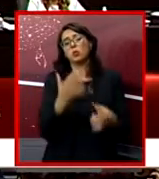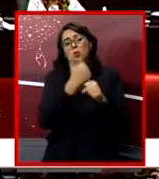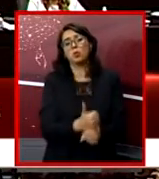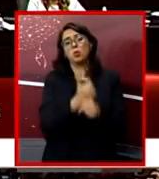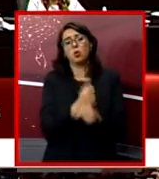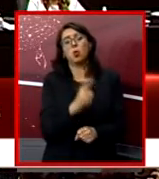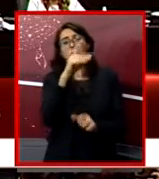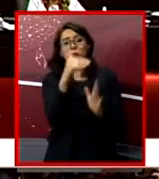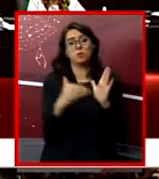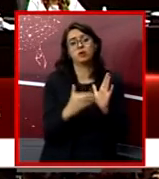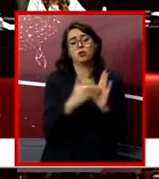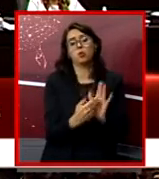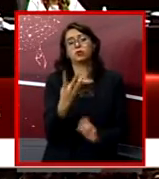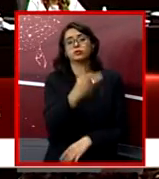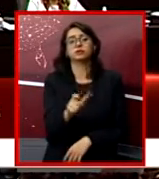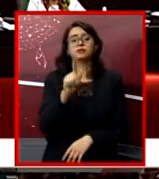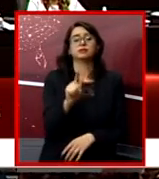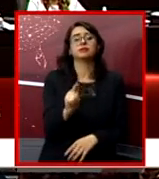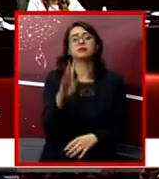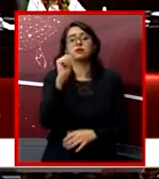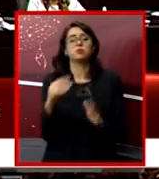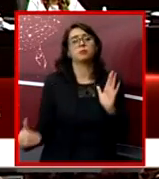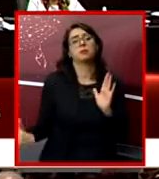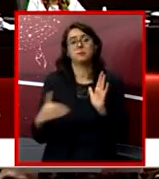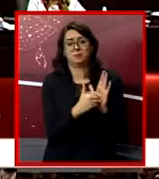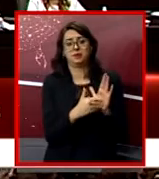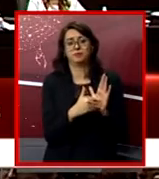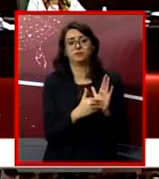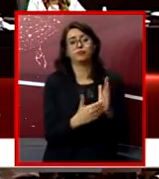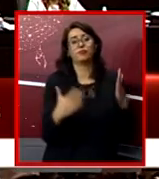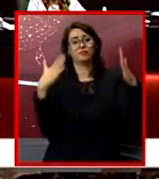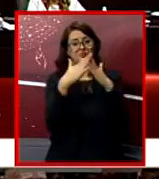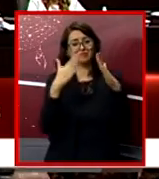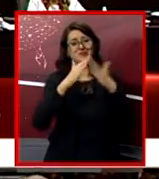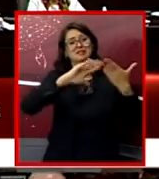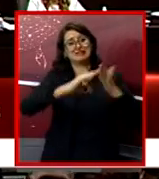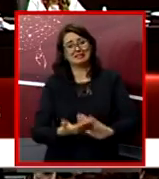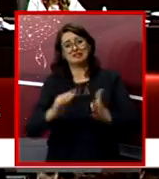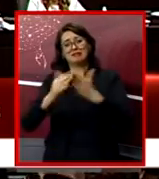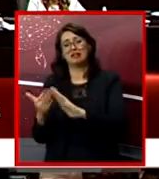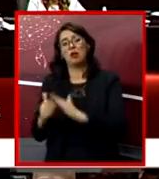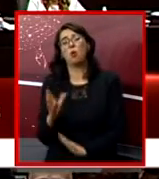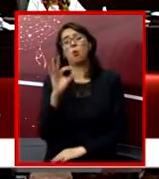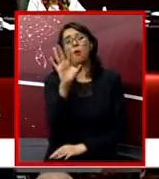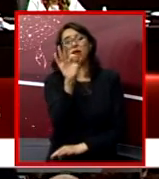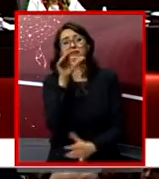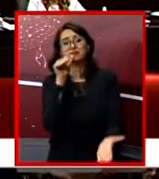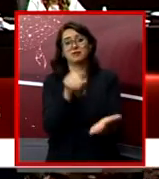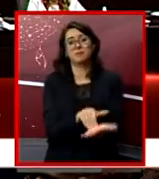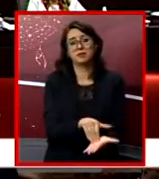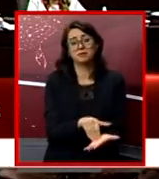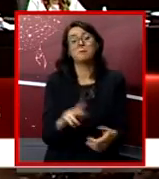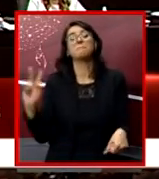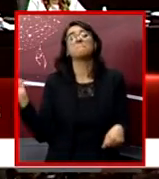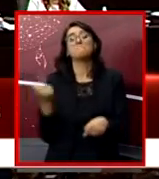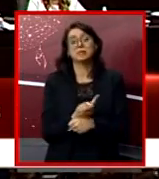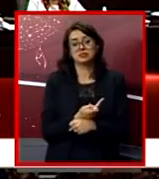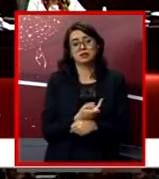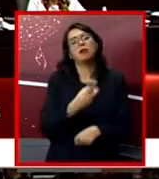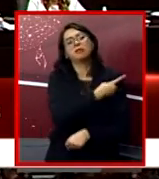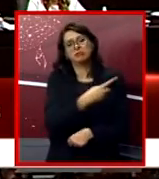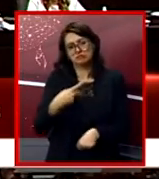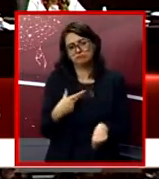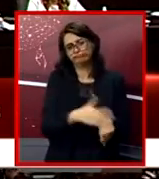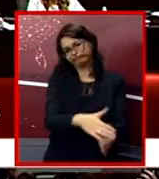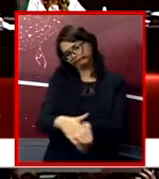ascendió a 1.479.000, mientras que el número de viviendas afectadas llega a 40.000, por lo que llamó a la acción